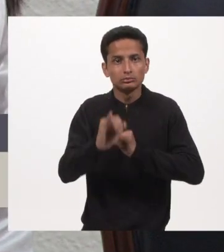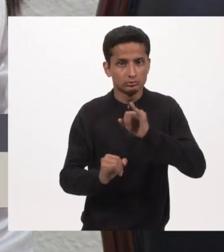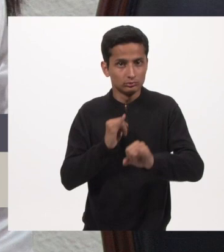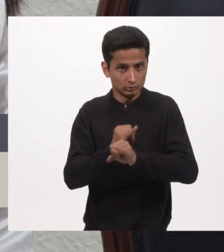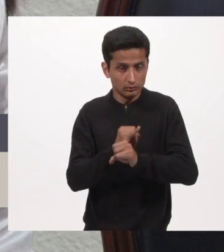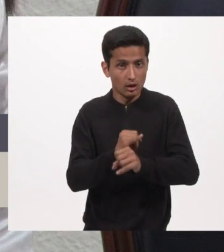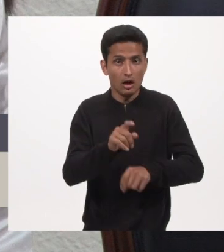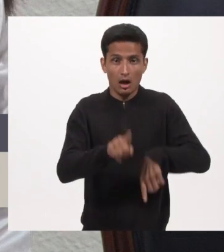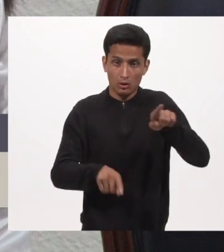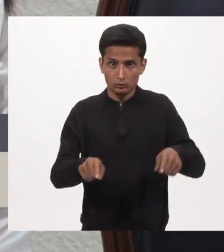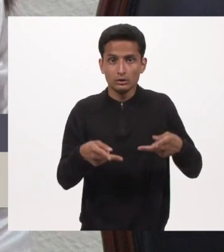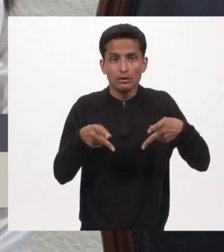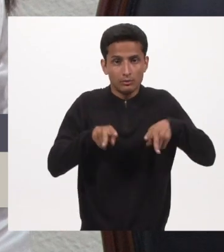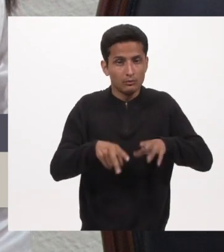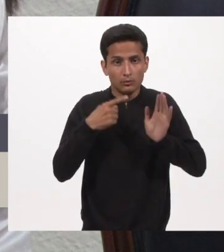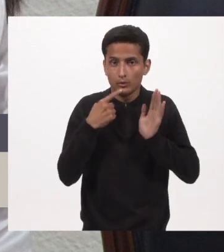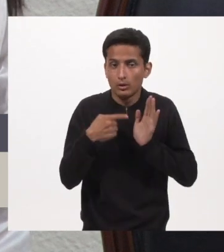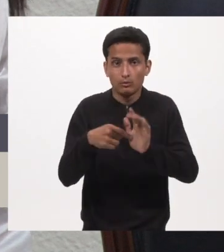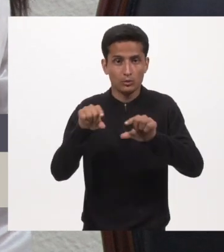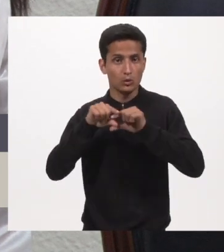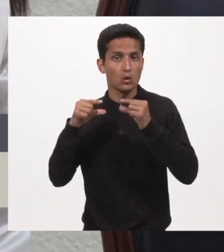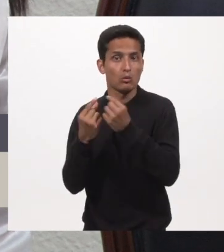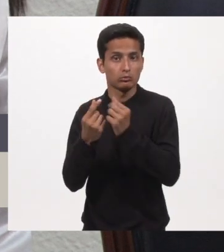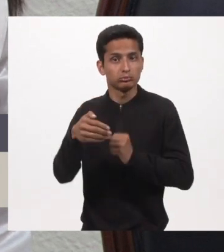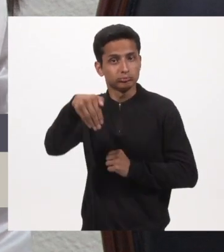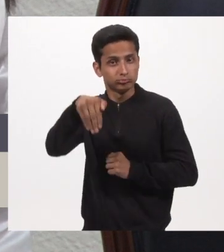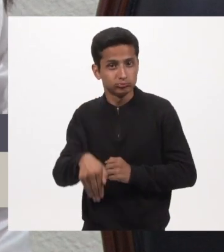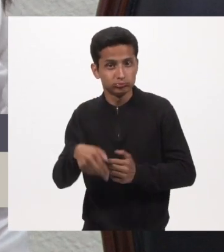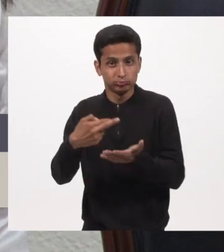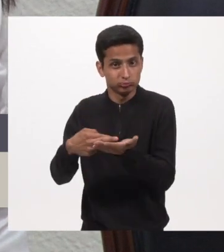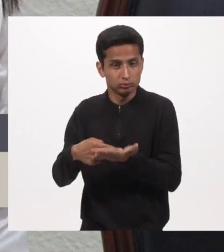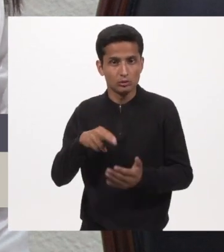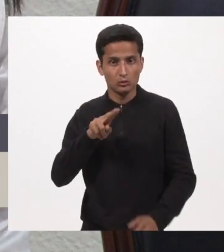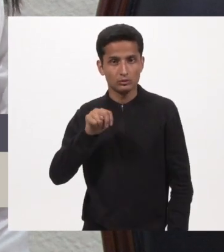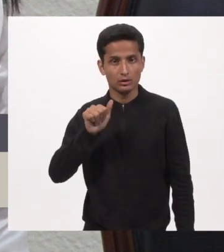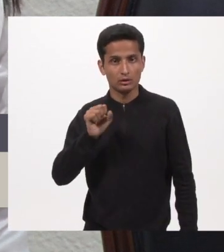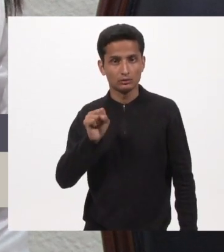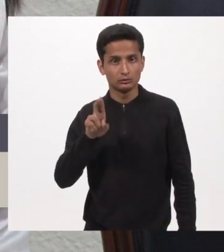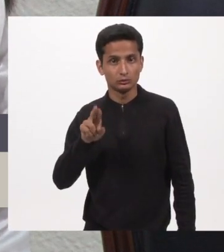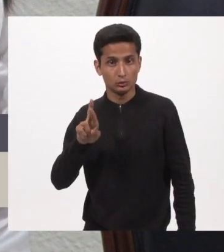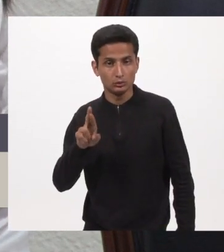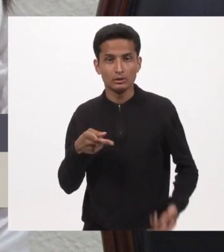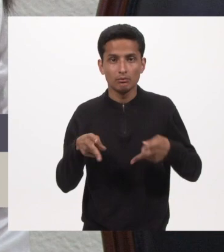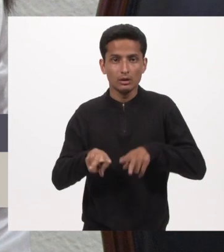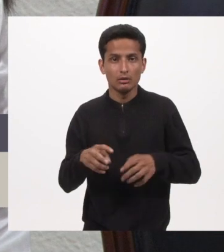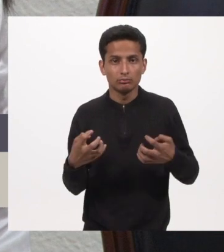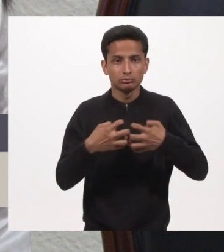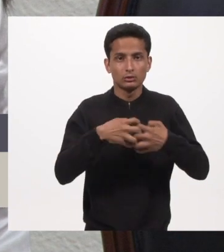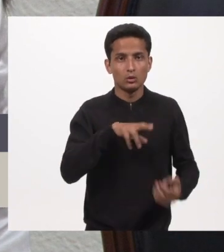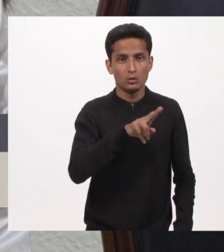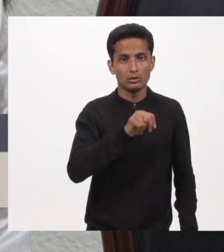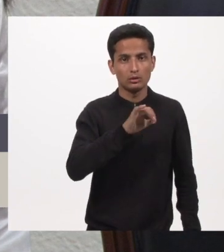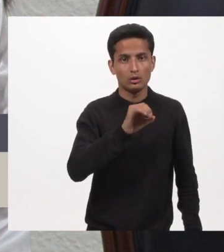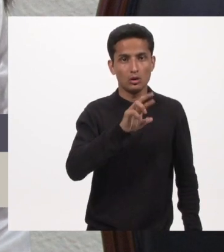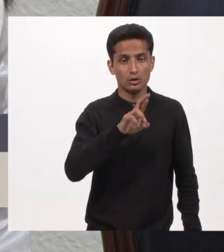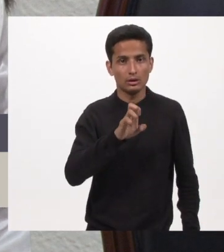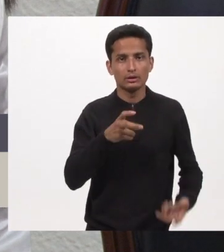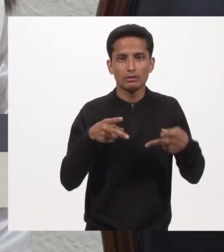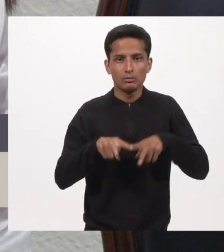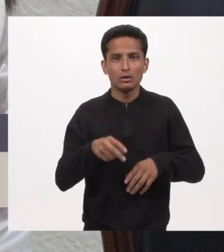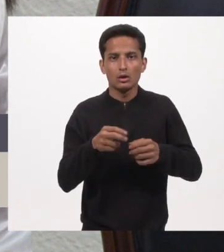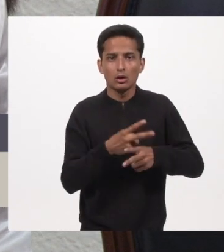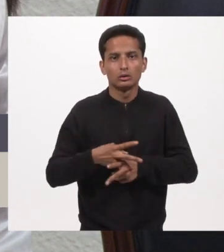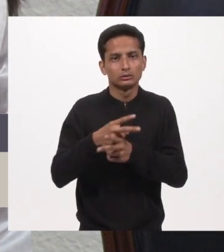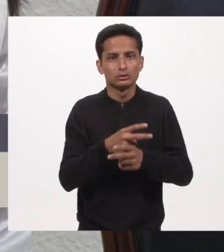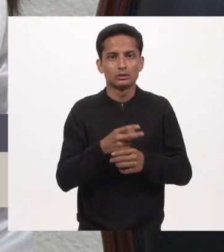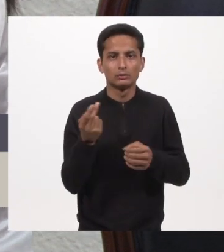caso de diferentes misiones que estuvieron aquí, tanto de UNASUR como de UNIORE, y también del Consejo de Participación Ciudadana y